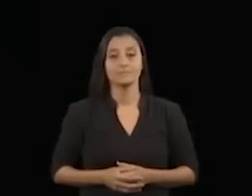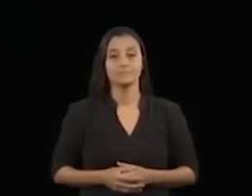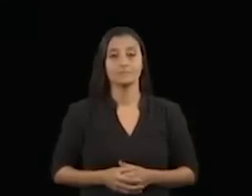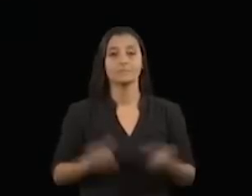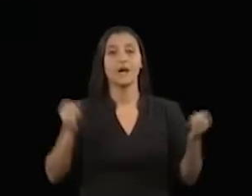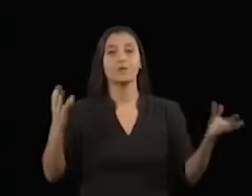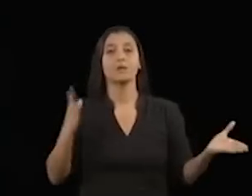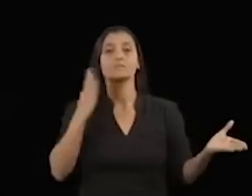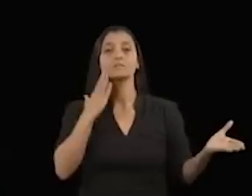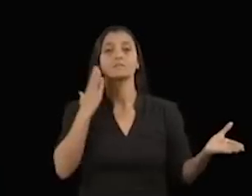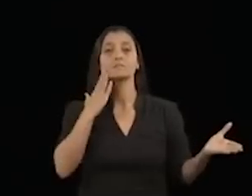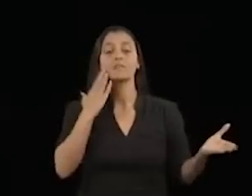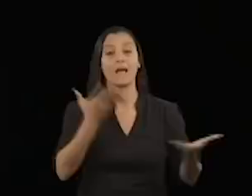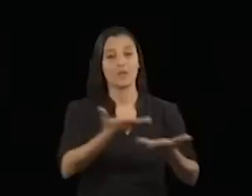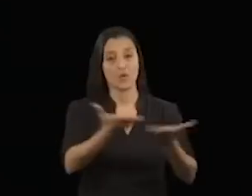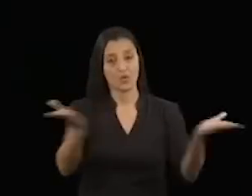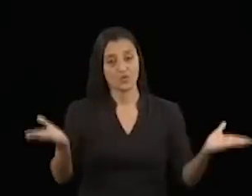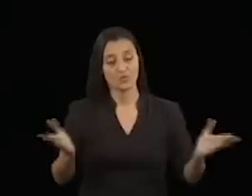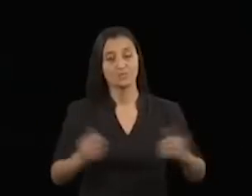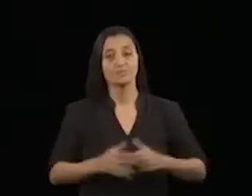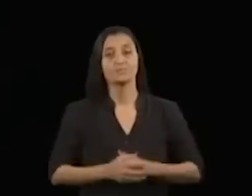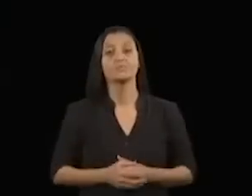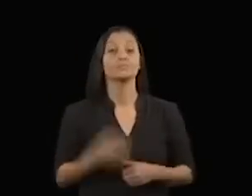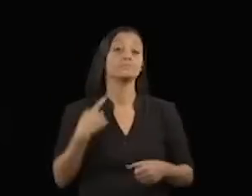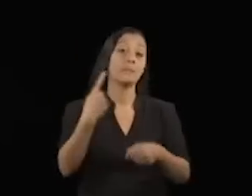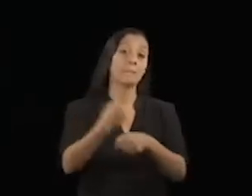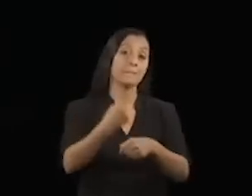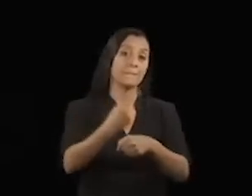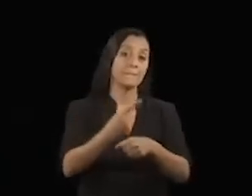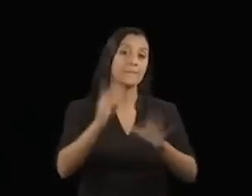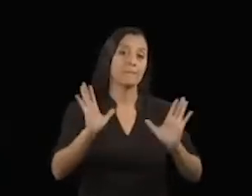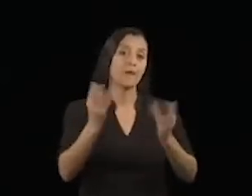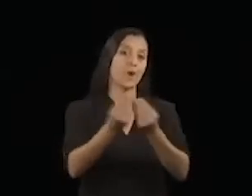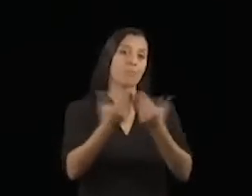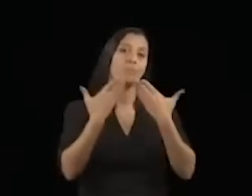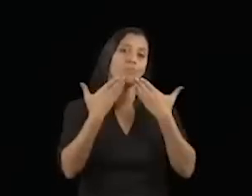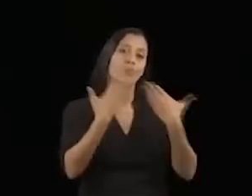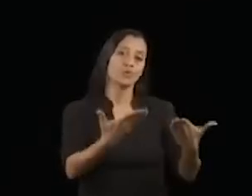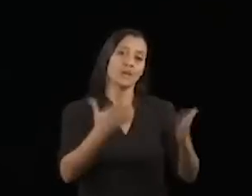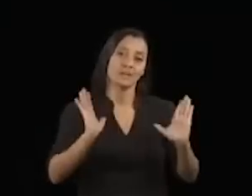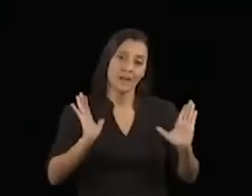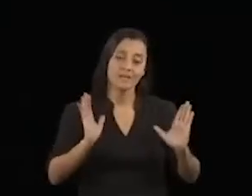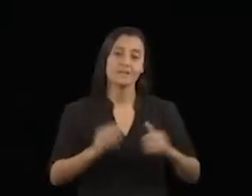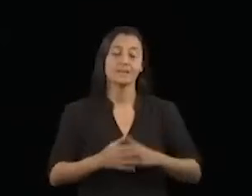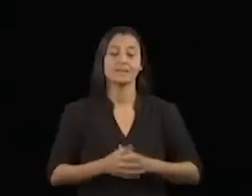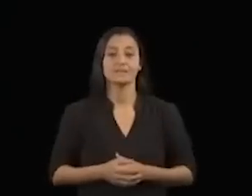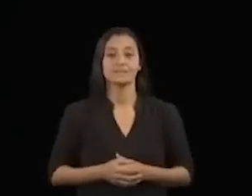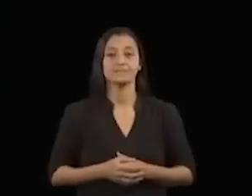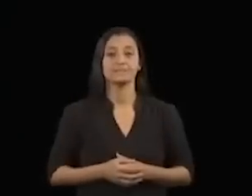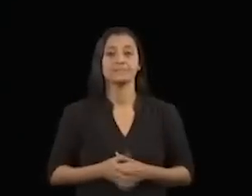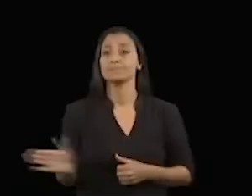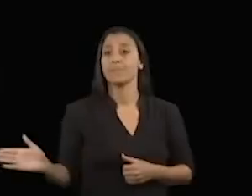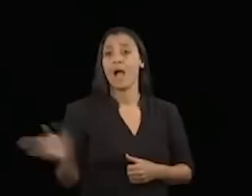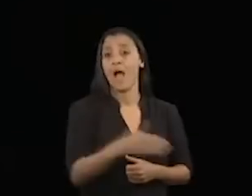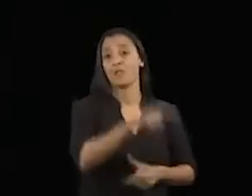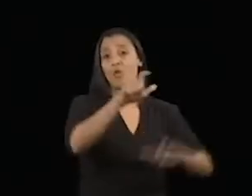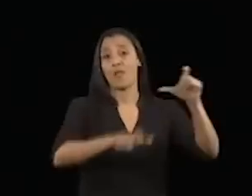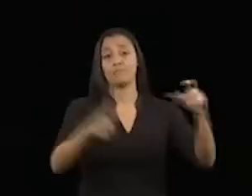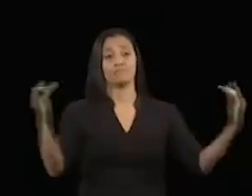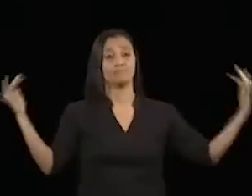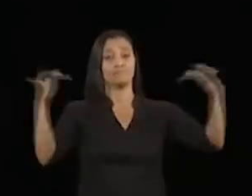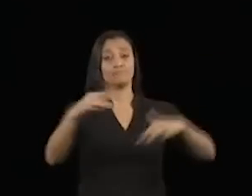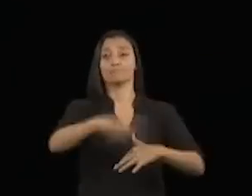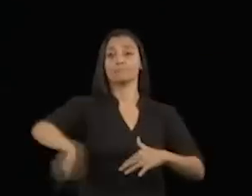Buenas tardes. Bueno, en primer lugar, muchas gracias a todos los que están